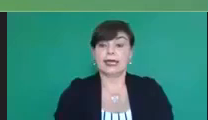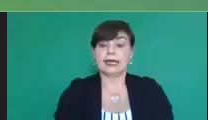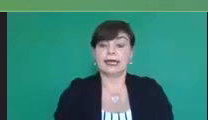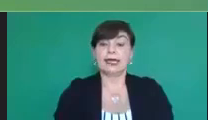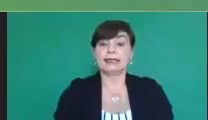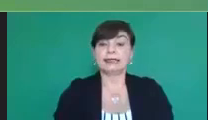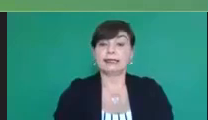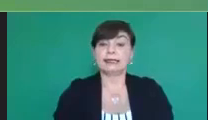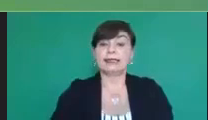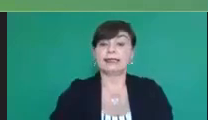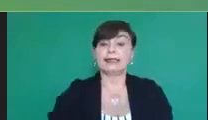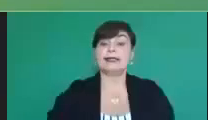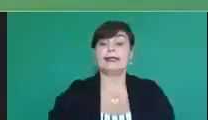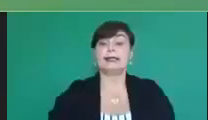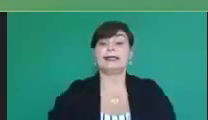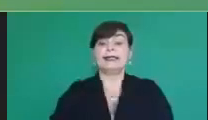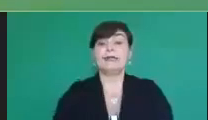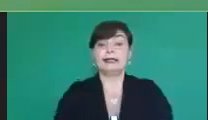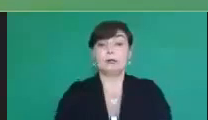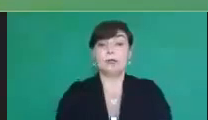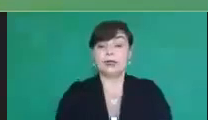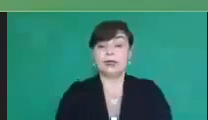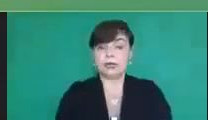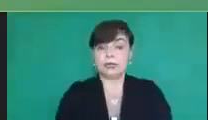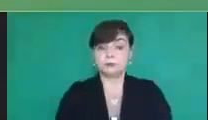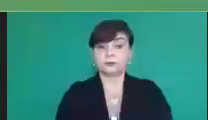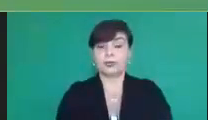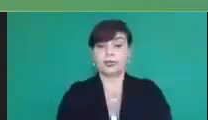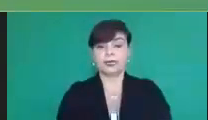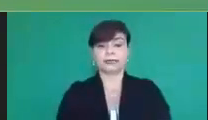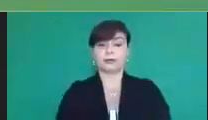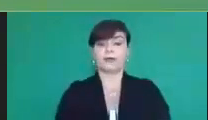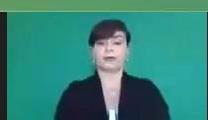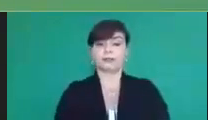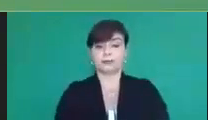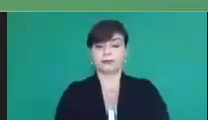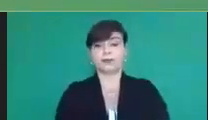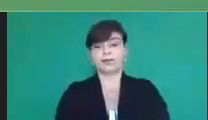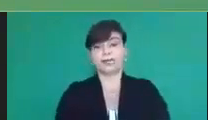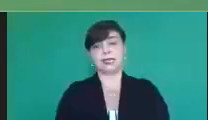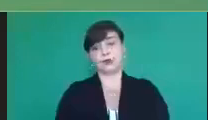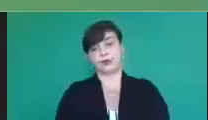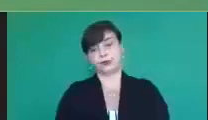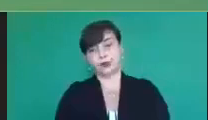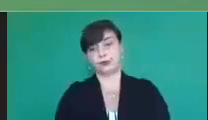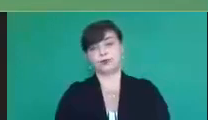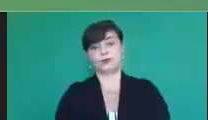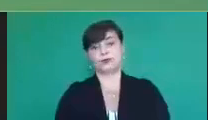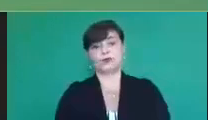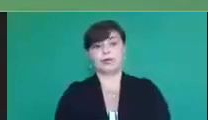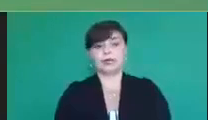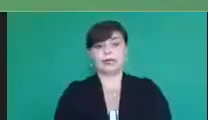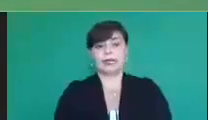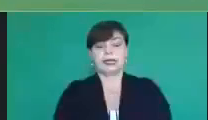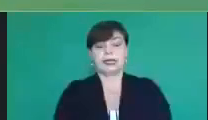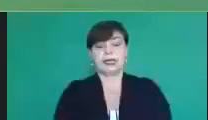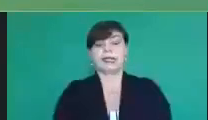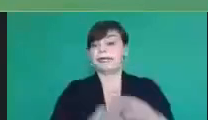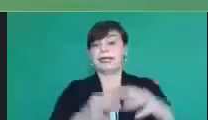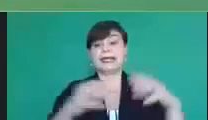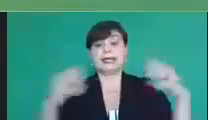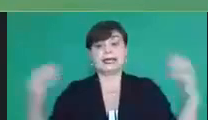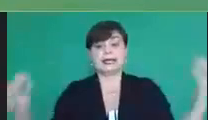En esta imagen podemos ver lo que es la prevención y el control. Y de verdad